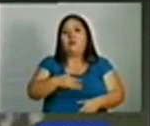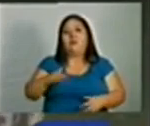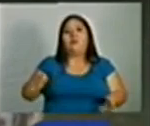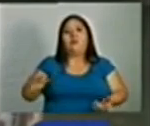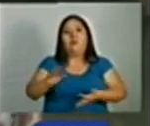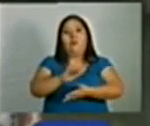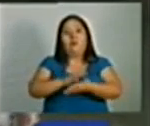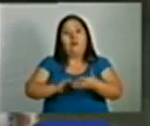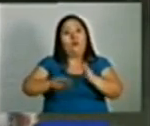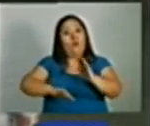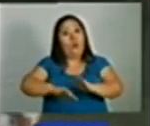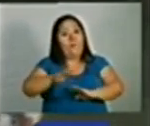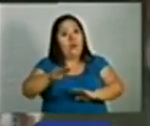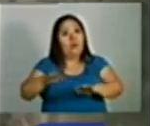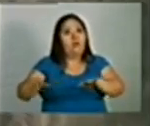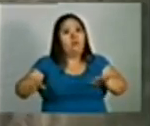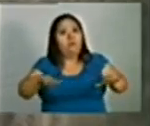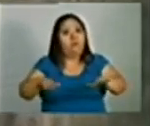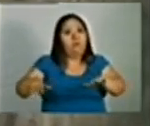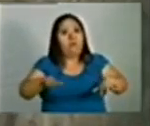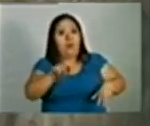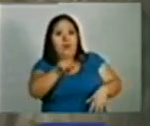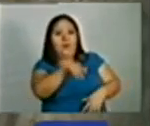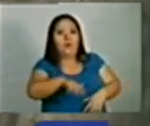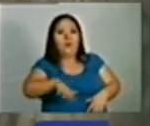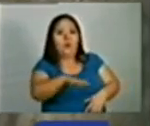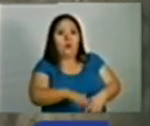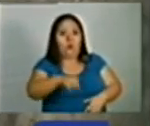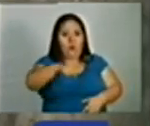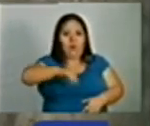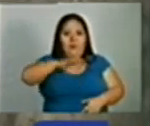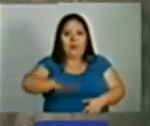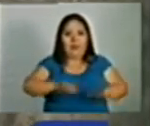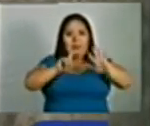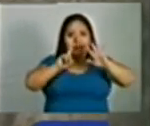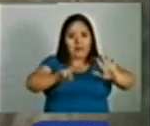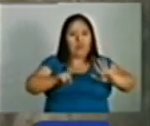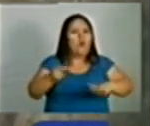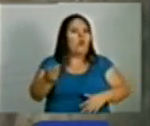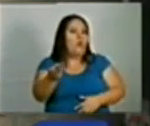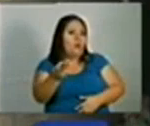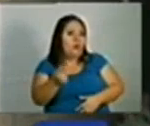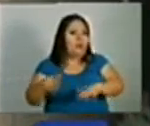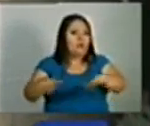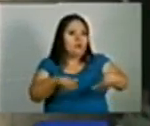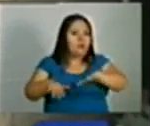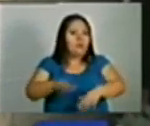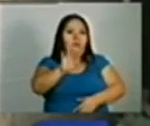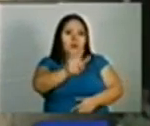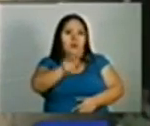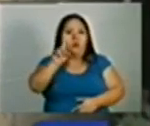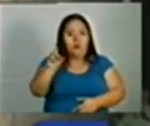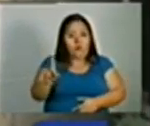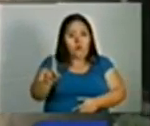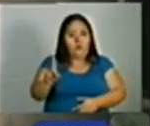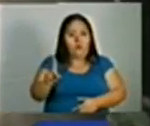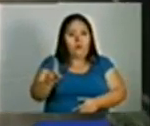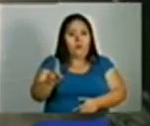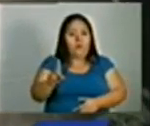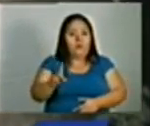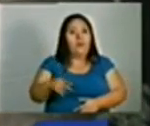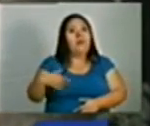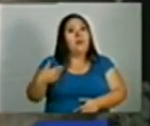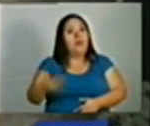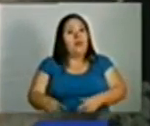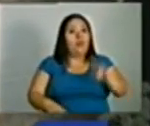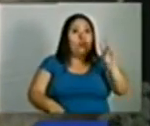implica mayor cantidad de temblores en la zona. Hasta las 6 de la tarde se habían registrado 41 sismos, mientras que del 2